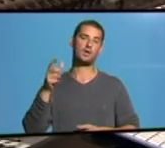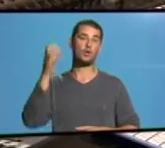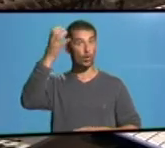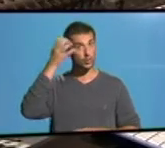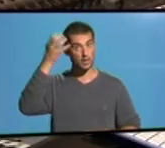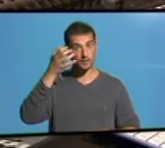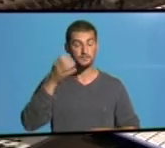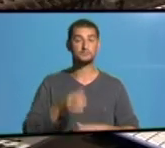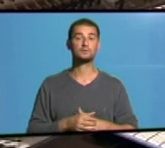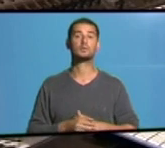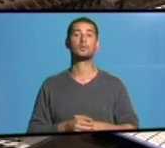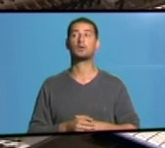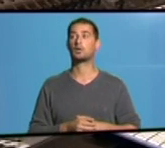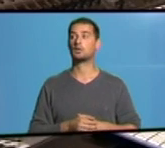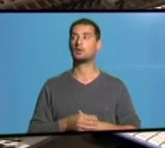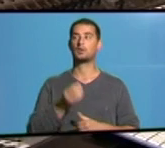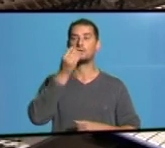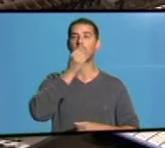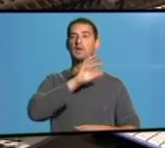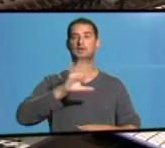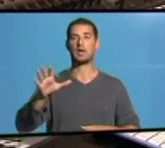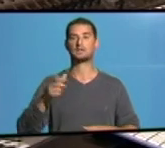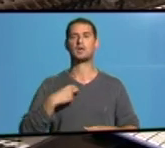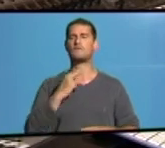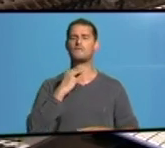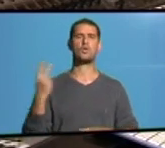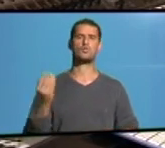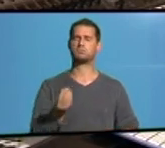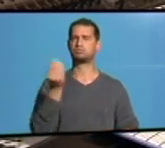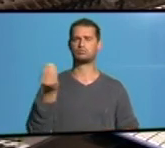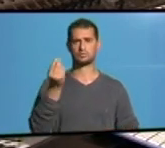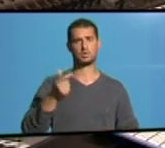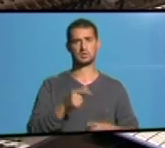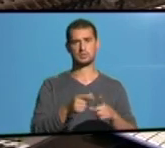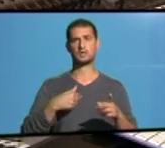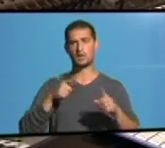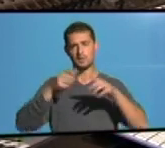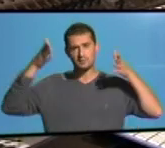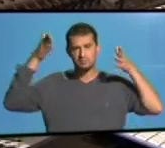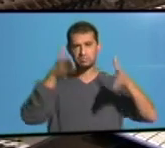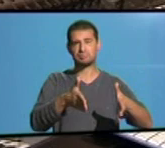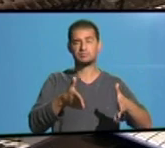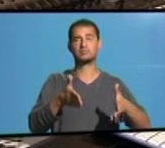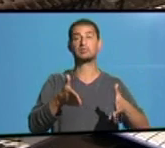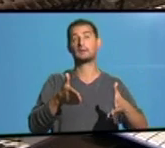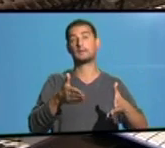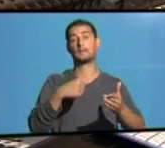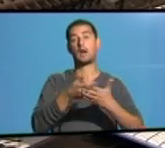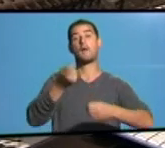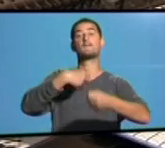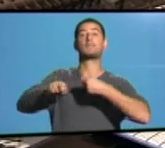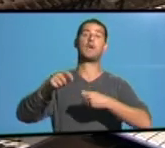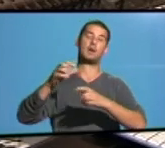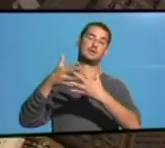de la Coruña, que es fantástica, tiene una voz fantástica y es un disco que está más bien orientado pues, hacia fuera,